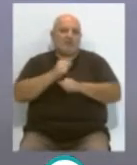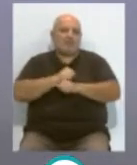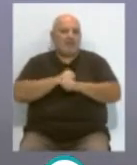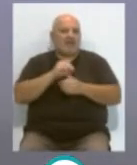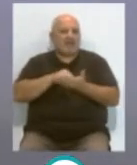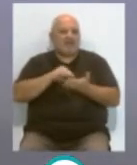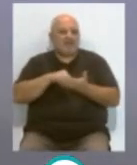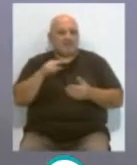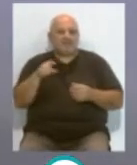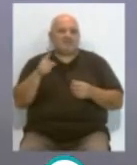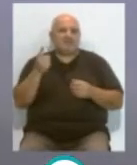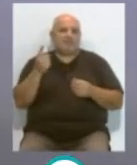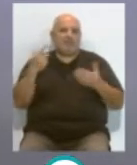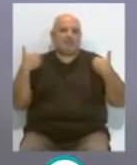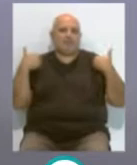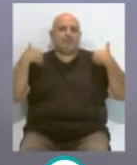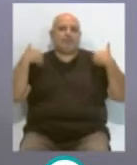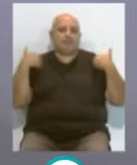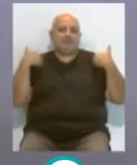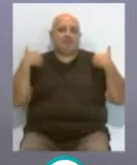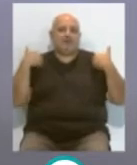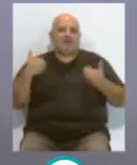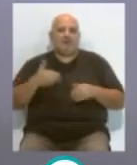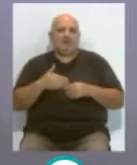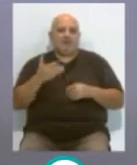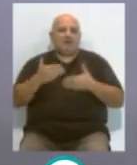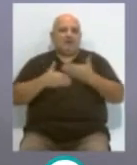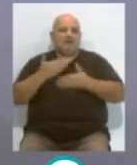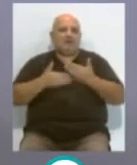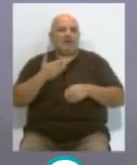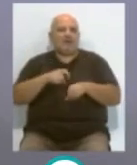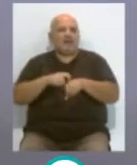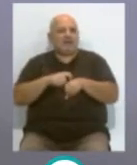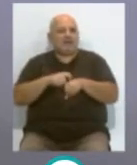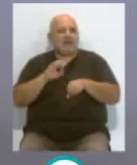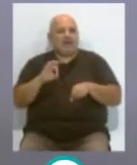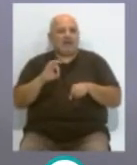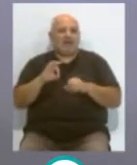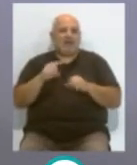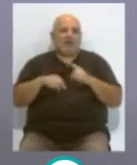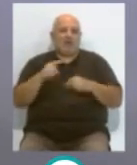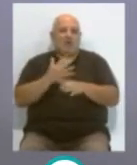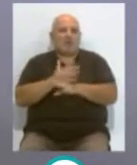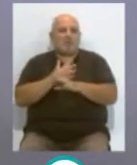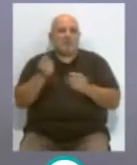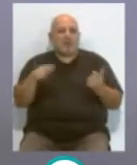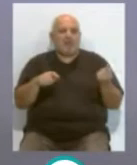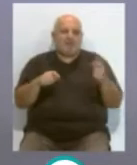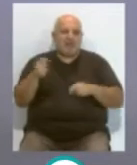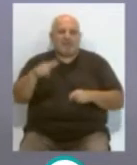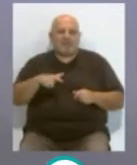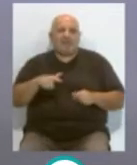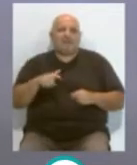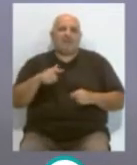ellos. Muchas veces ya es una carga que te digan, o cuando dicen, no tiene las características de determinado jugador, es parecido a tal